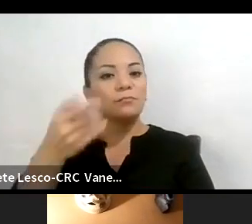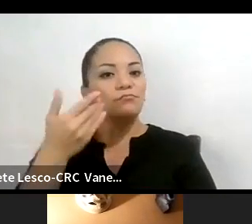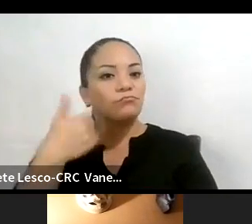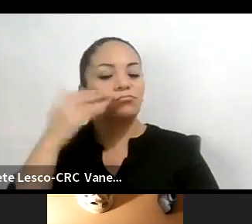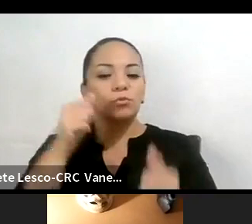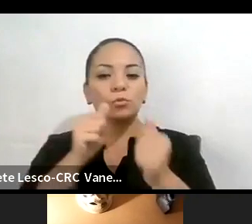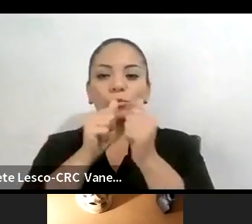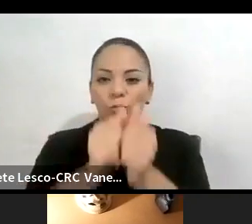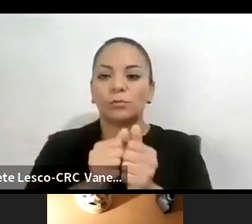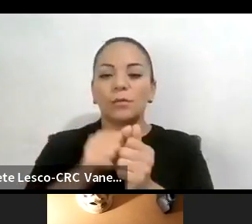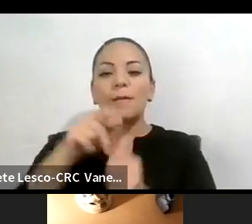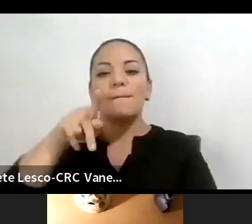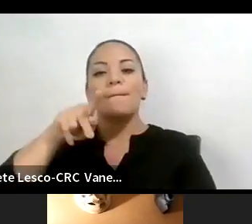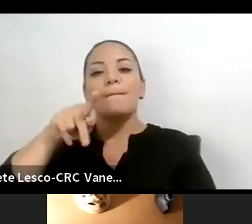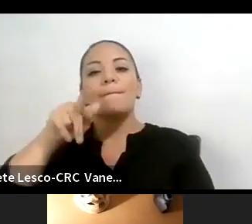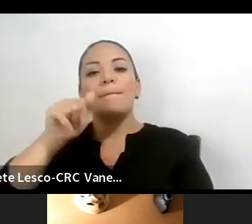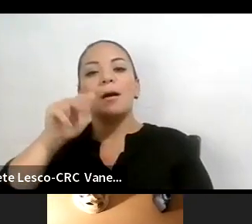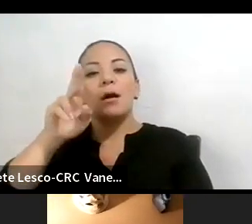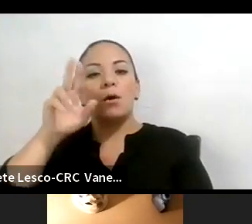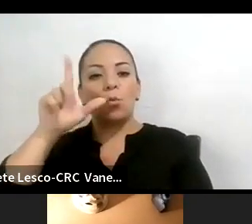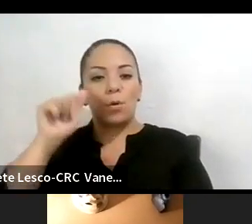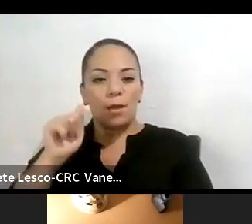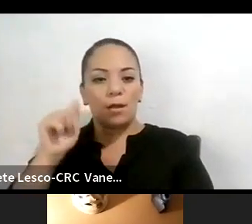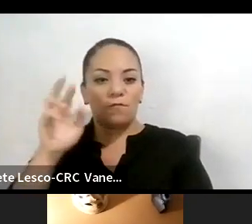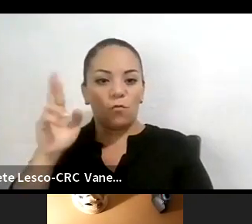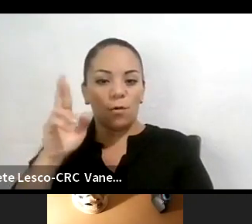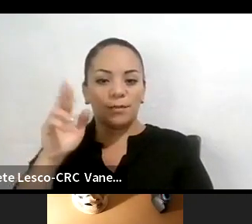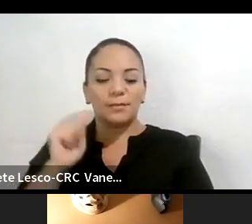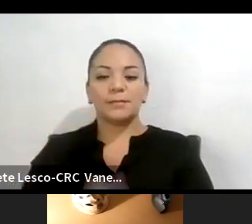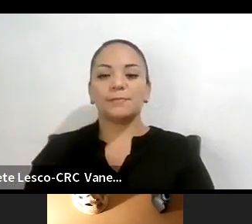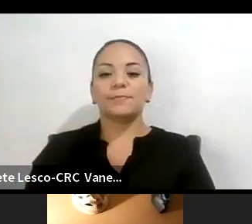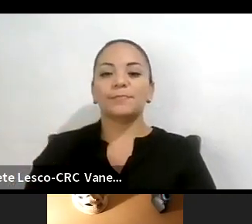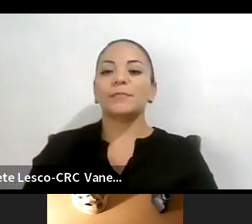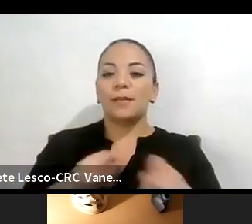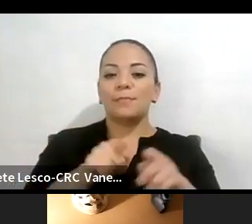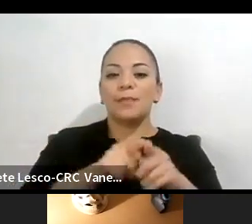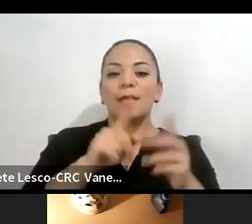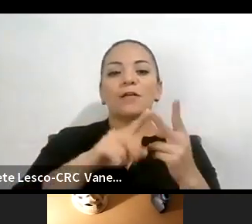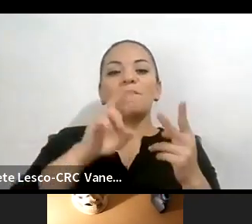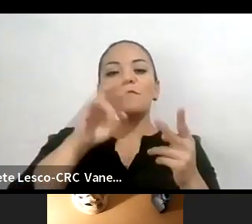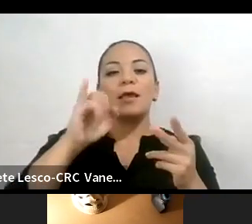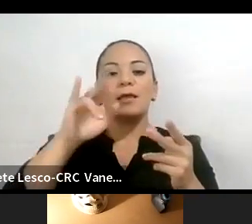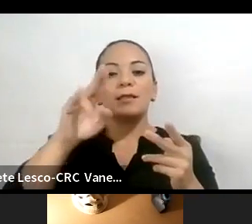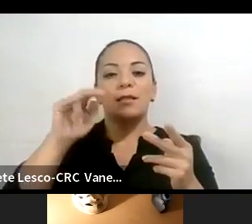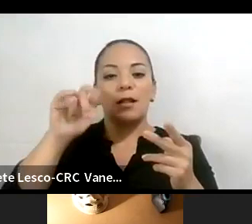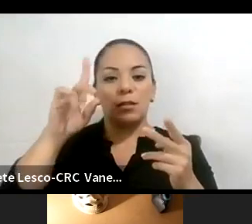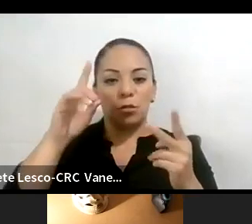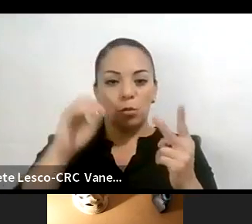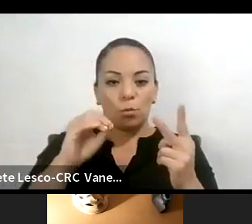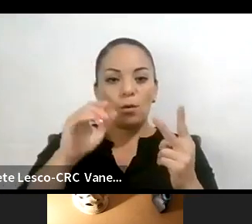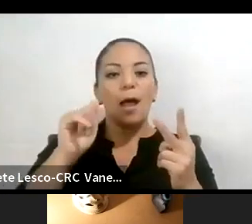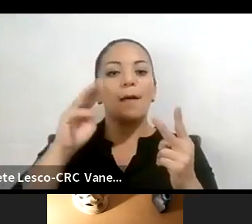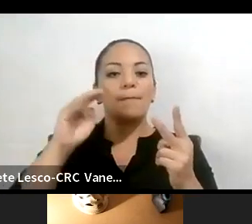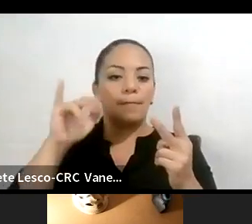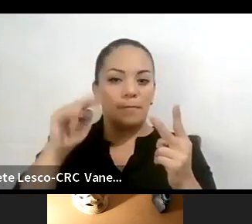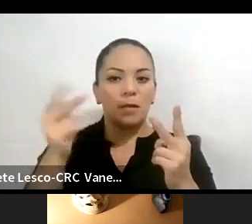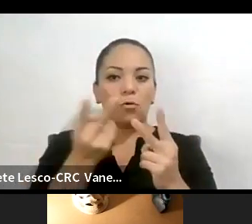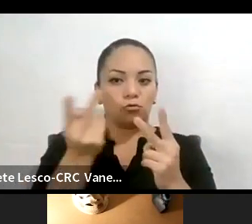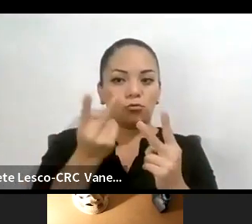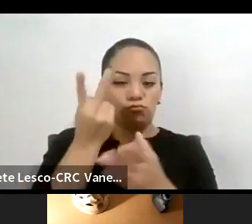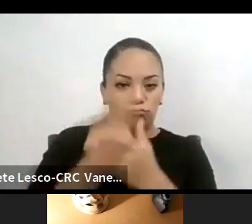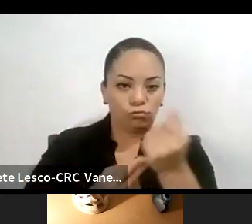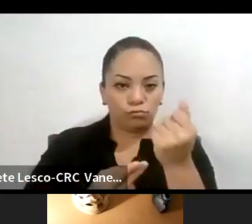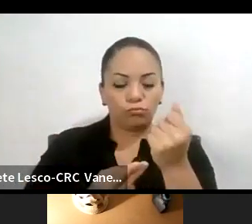acompañamiento de parte de Paula Rojas Amador y también de Reinaldo Aimén. Ambos